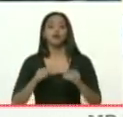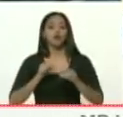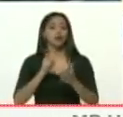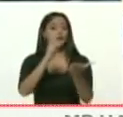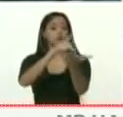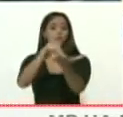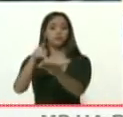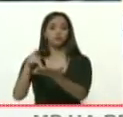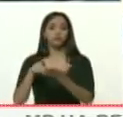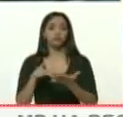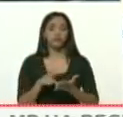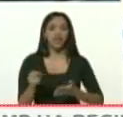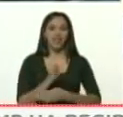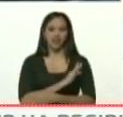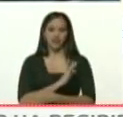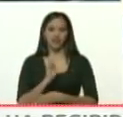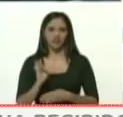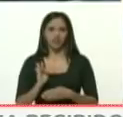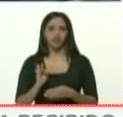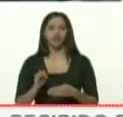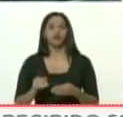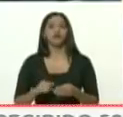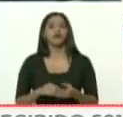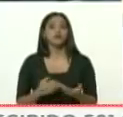que ha hecho en la frontera,